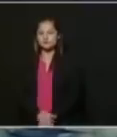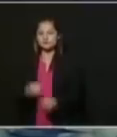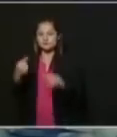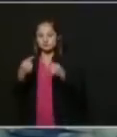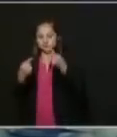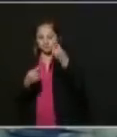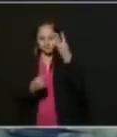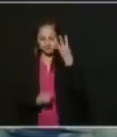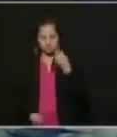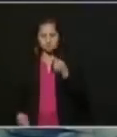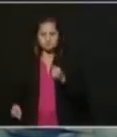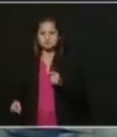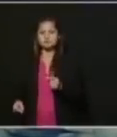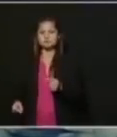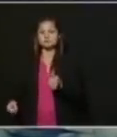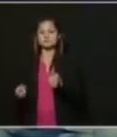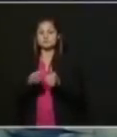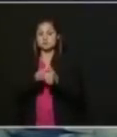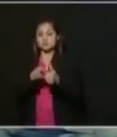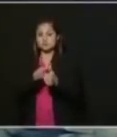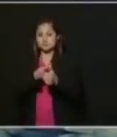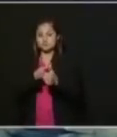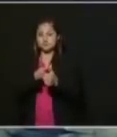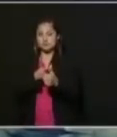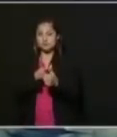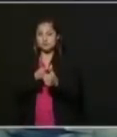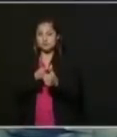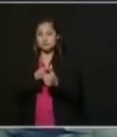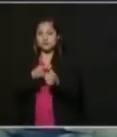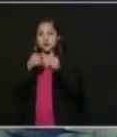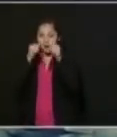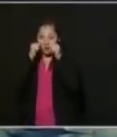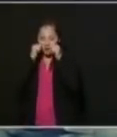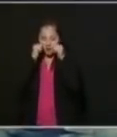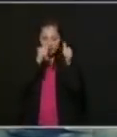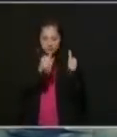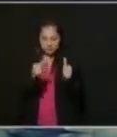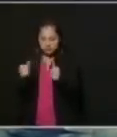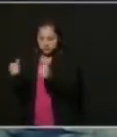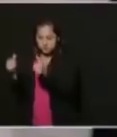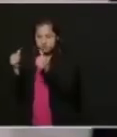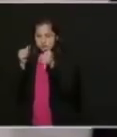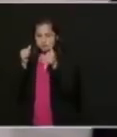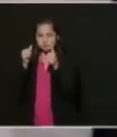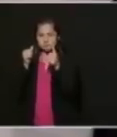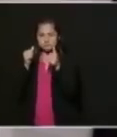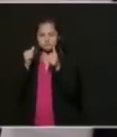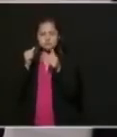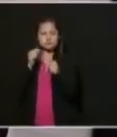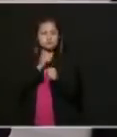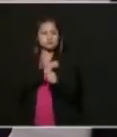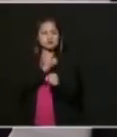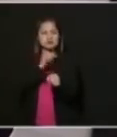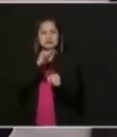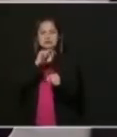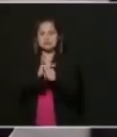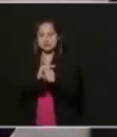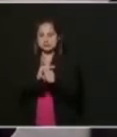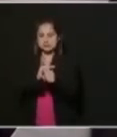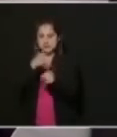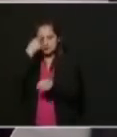En primer lugar, vamos a darle atención especial a los